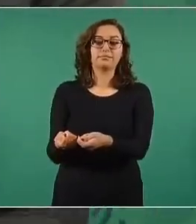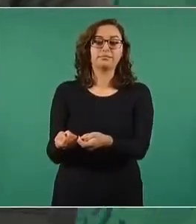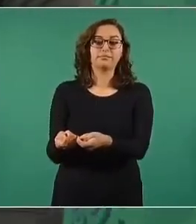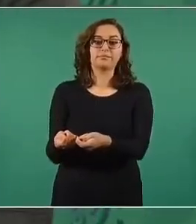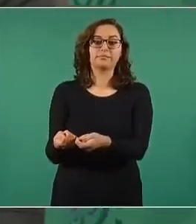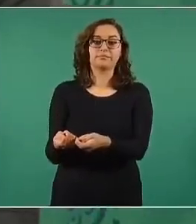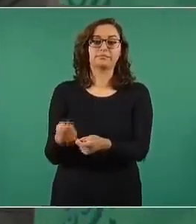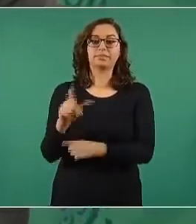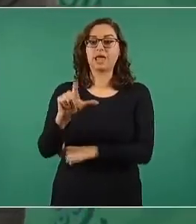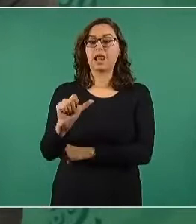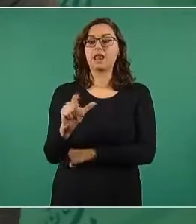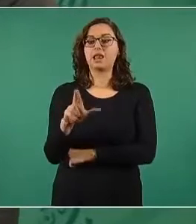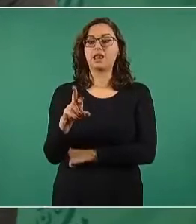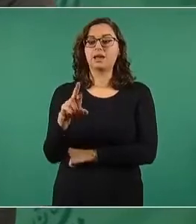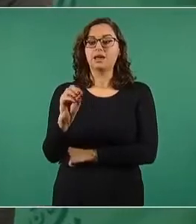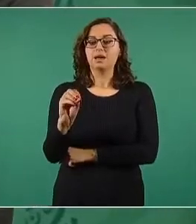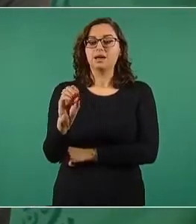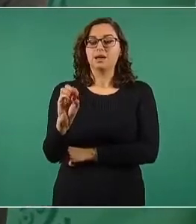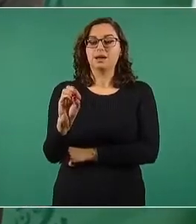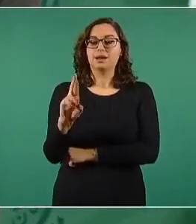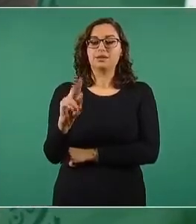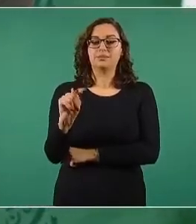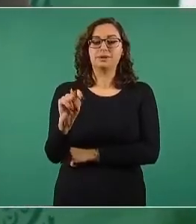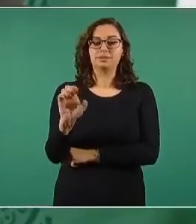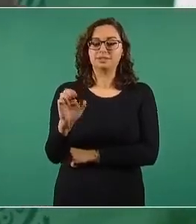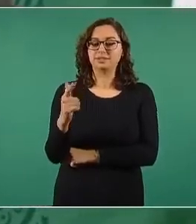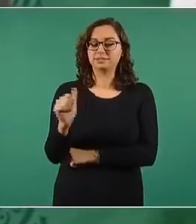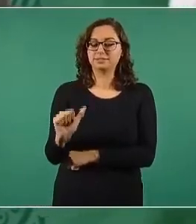el señor Lauro Ortega,